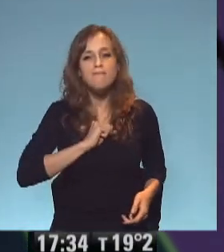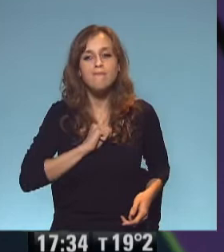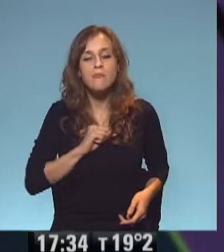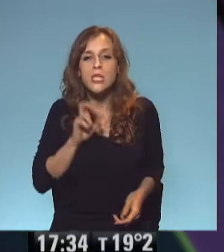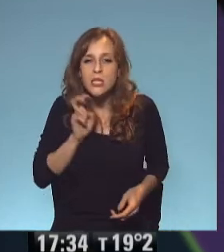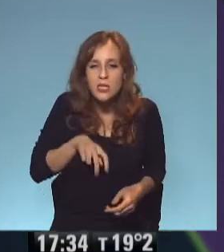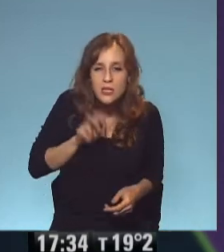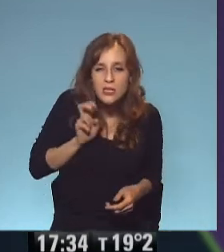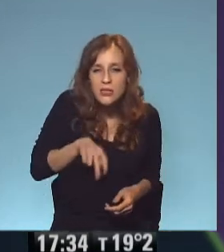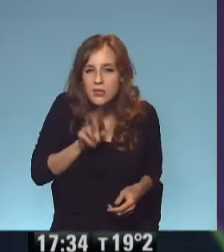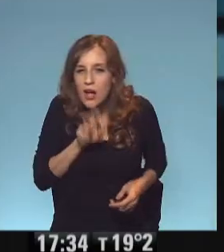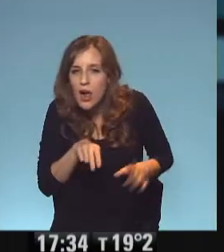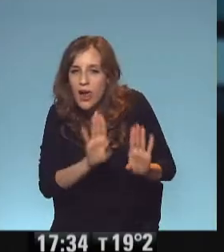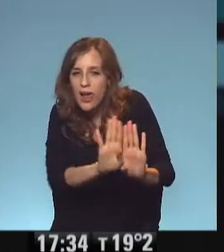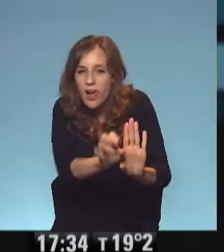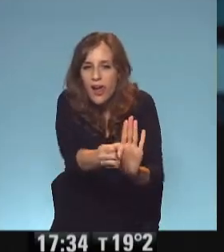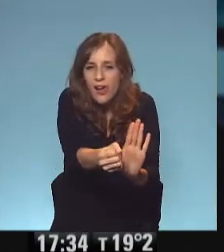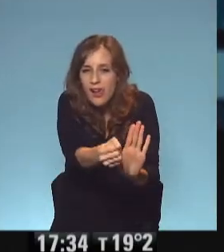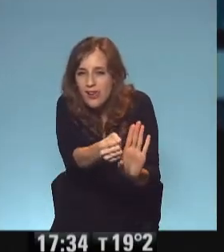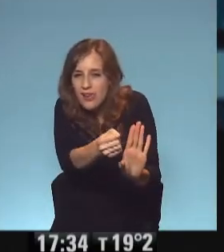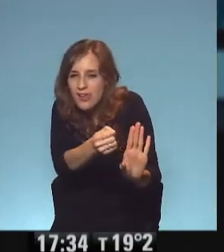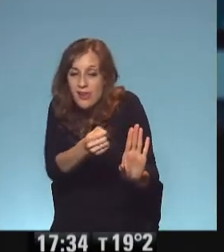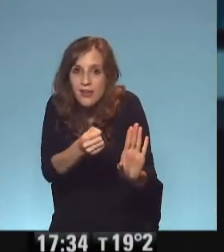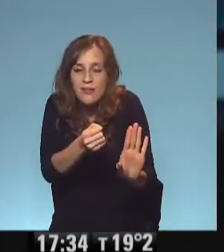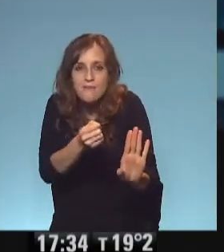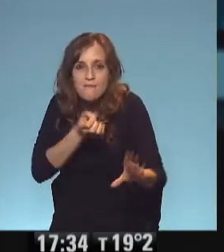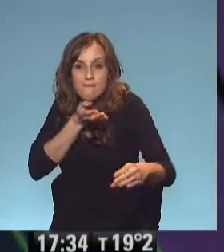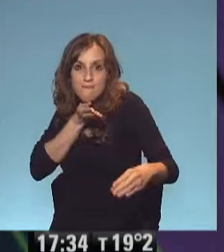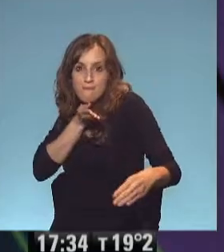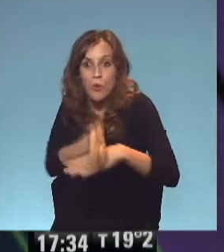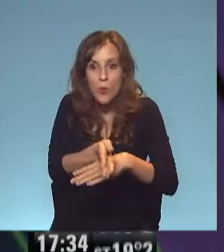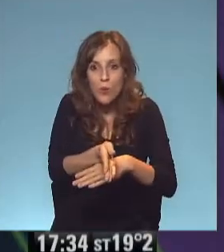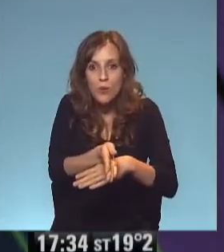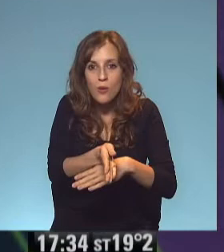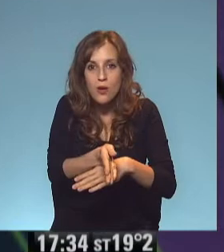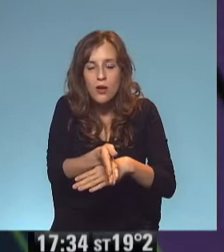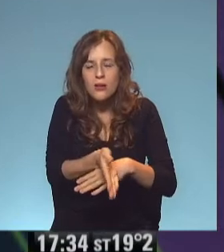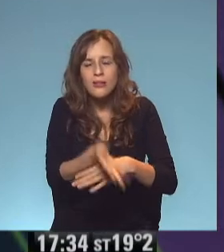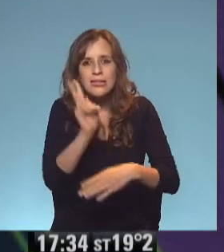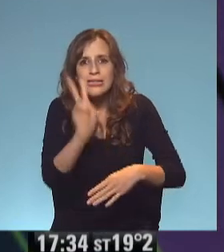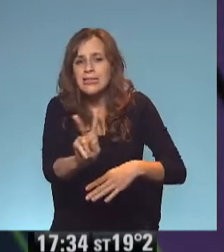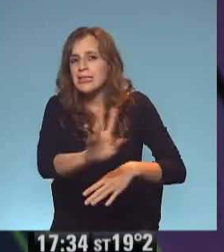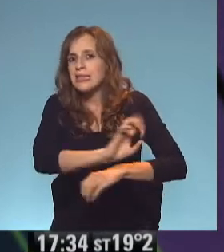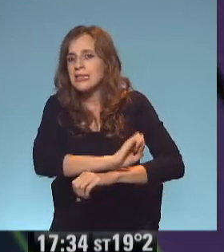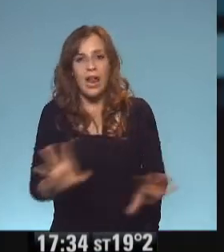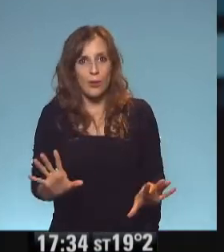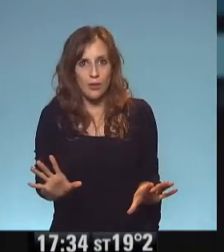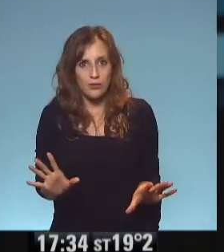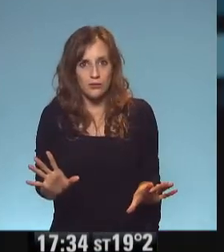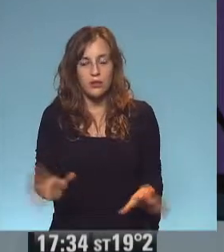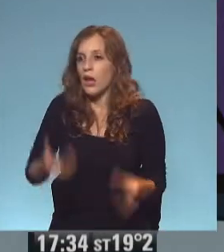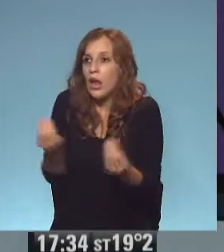puerta muy despacio y cuando entró al laboratorio, vio lo peor que podía imaginar.